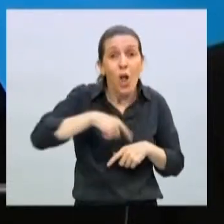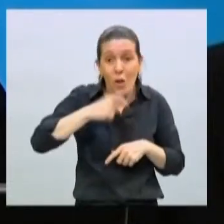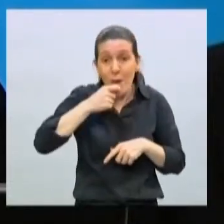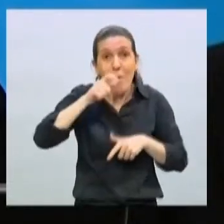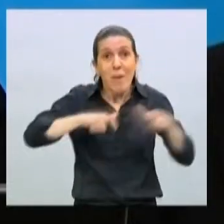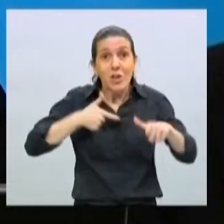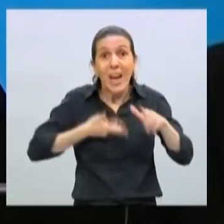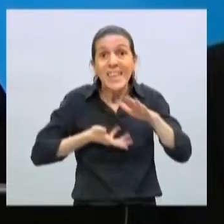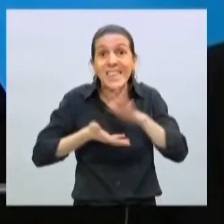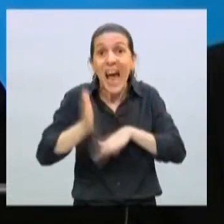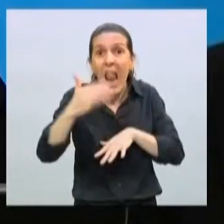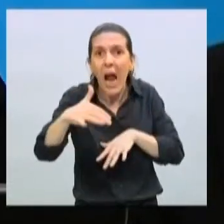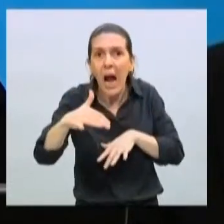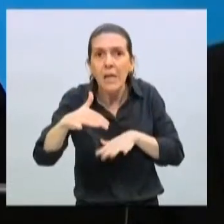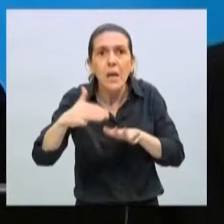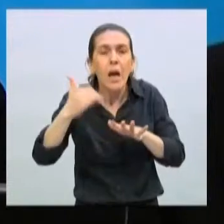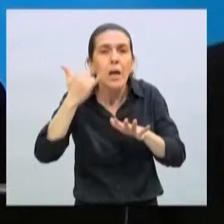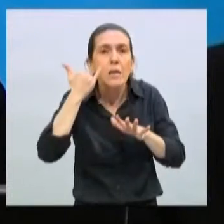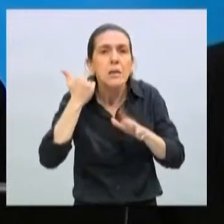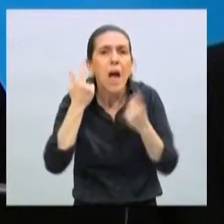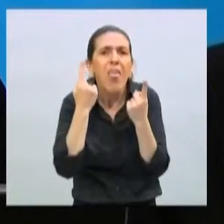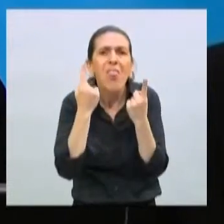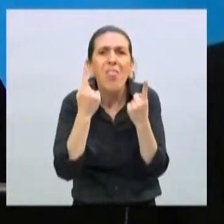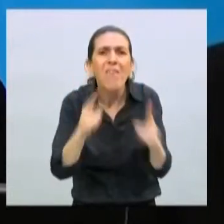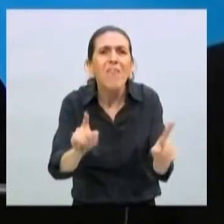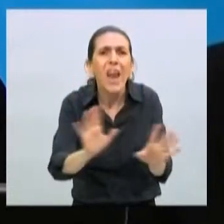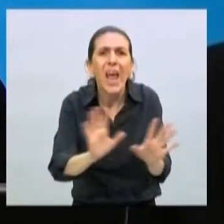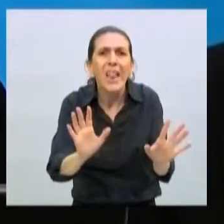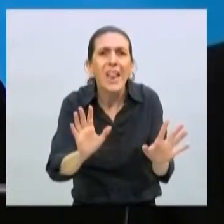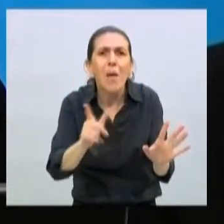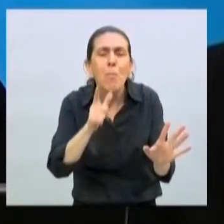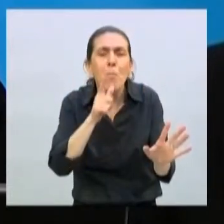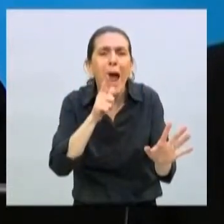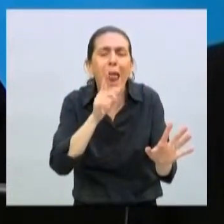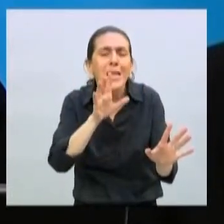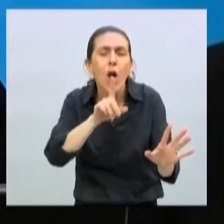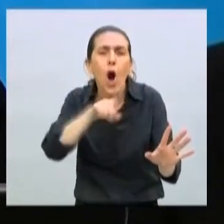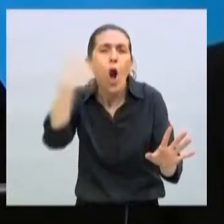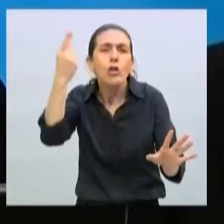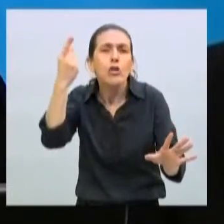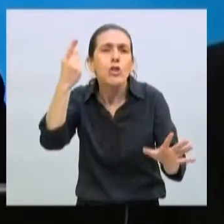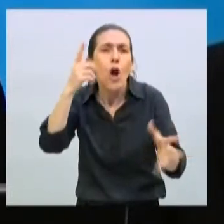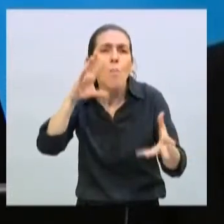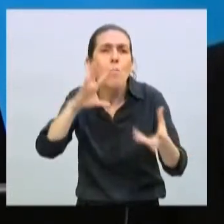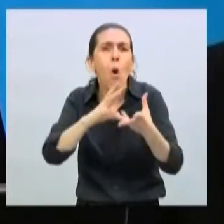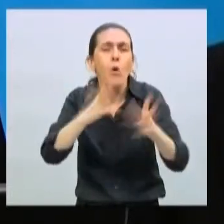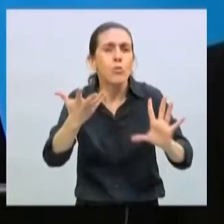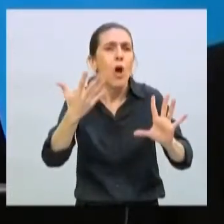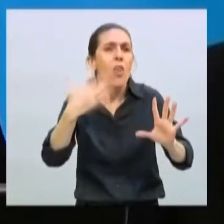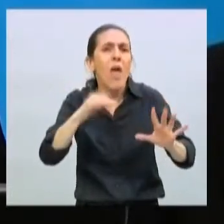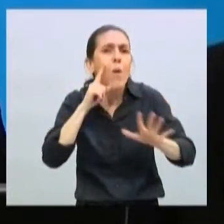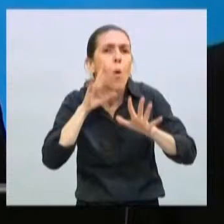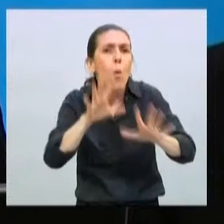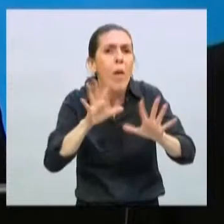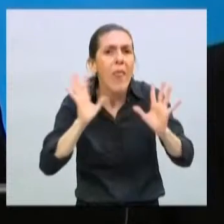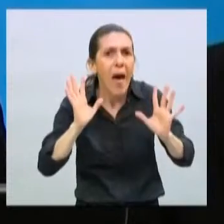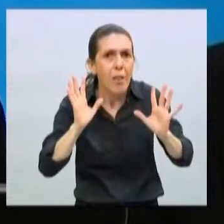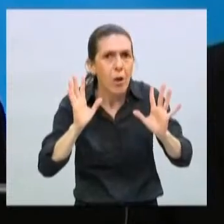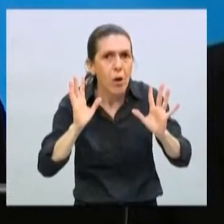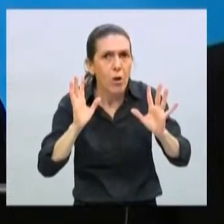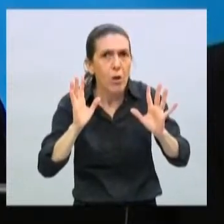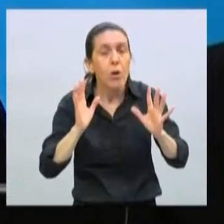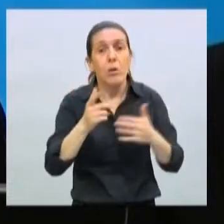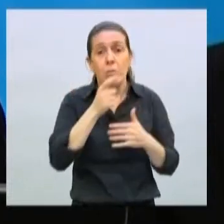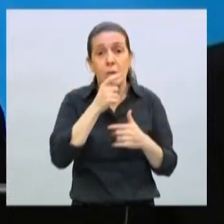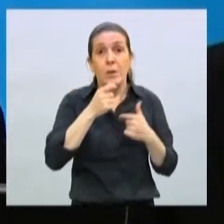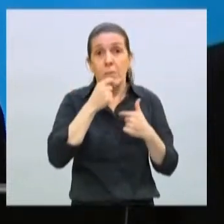es distinto y que nos exige otros cuidados. Si decimos esto,